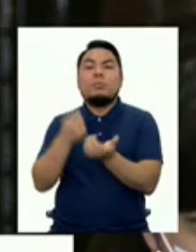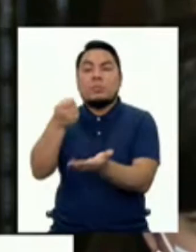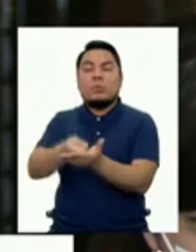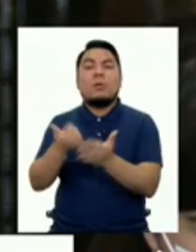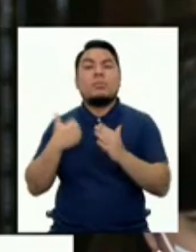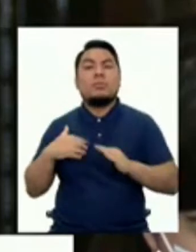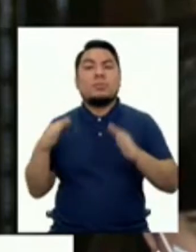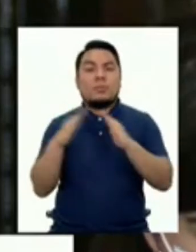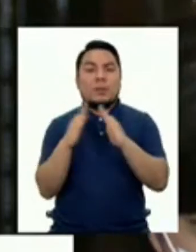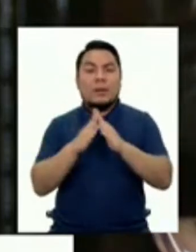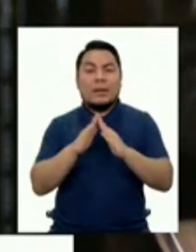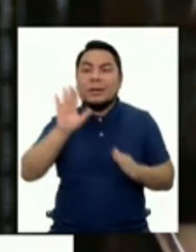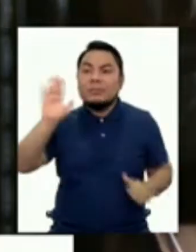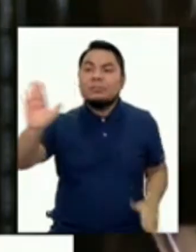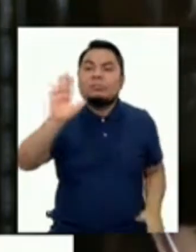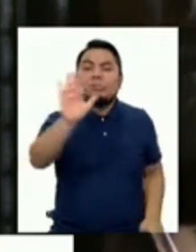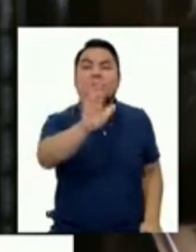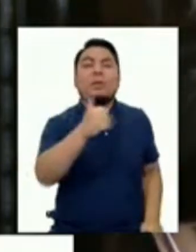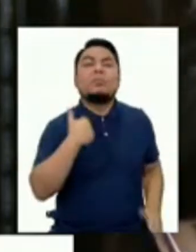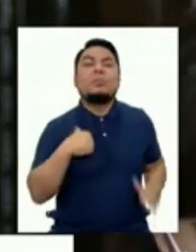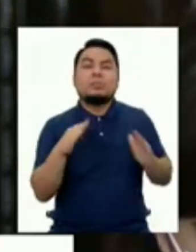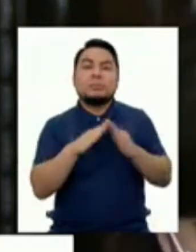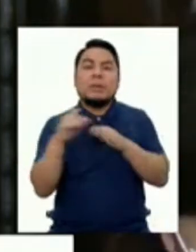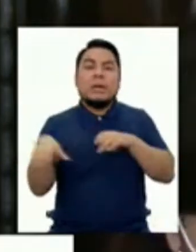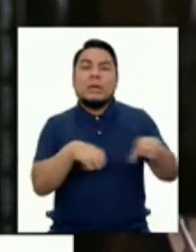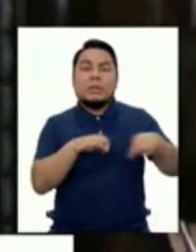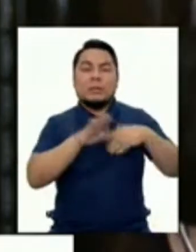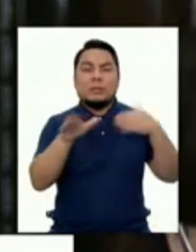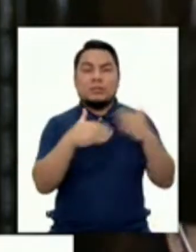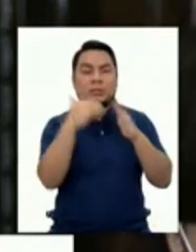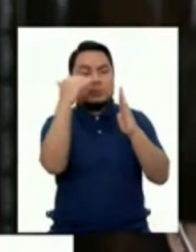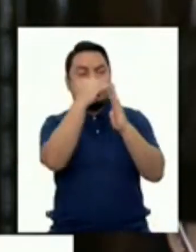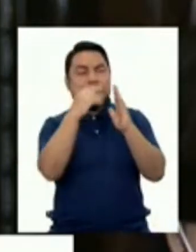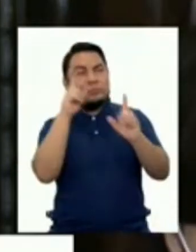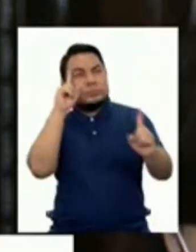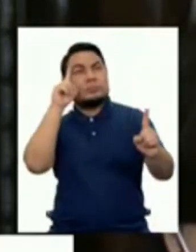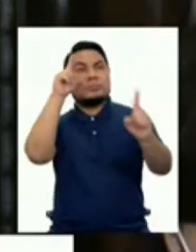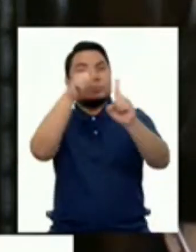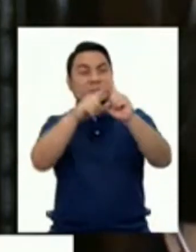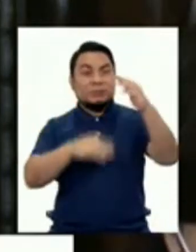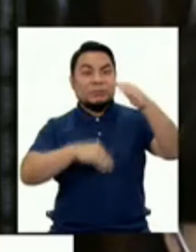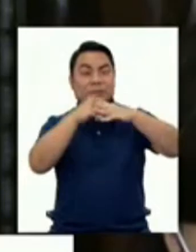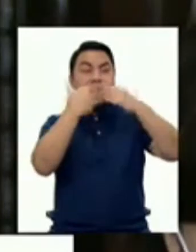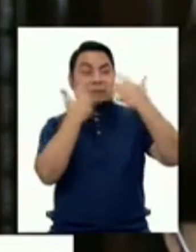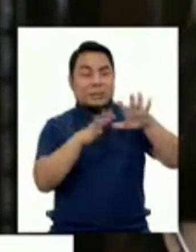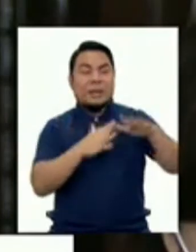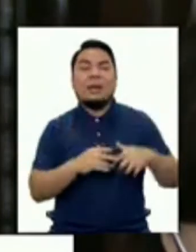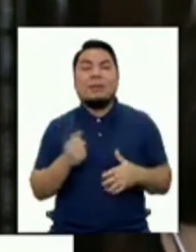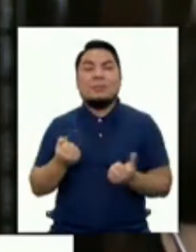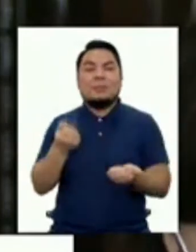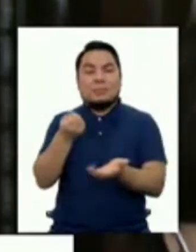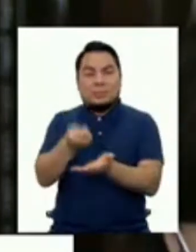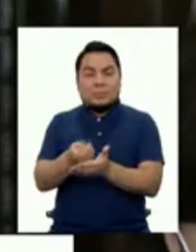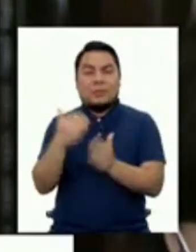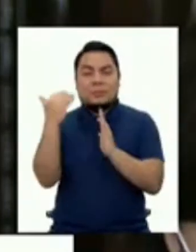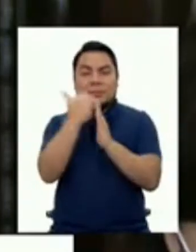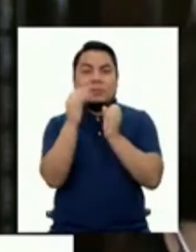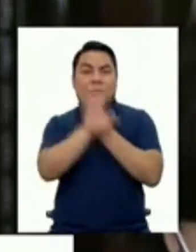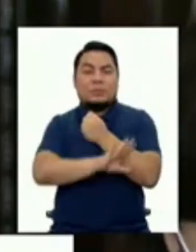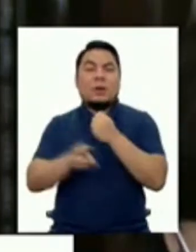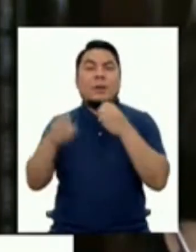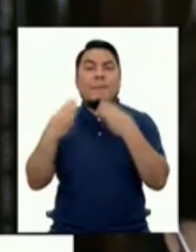municipales a las municipalidades que cumplan con unas metas establecidas para implementar medidas de bioseguridad en los mercados de